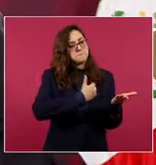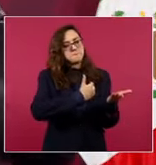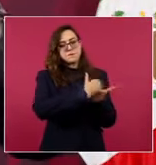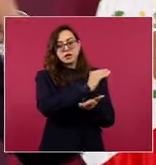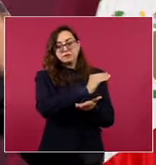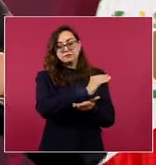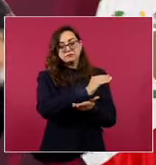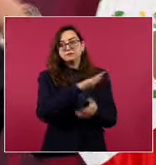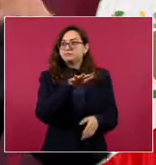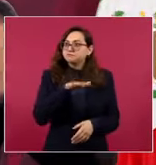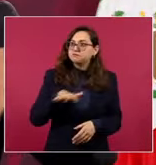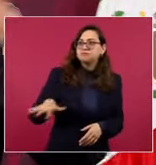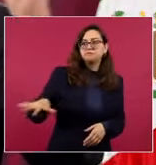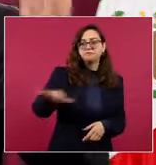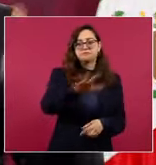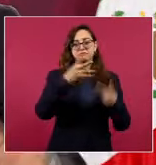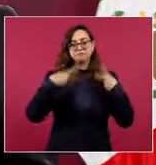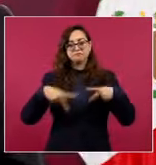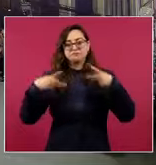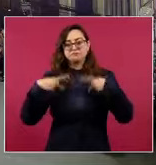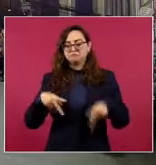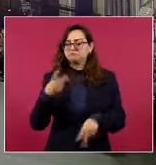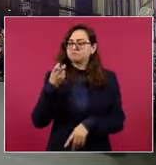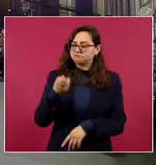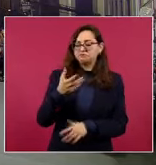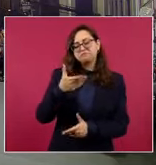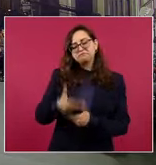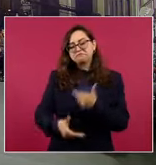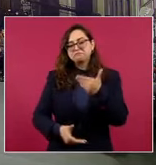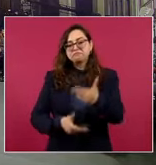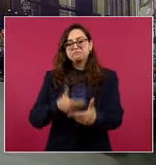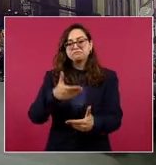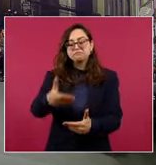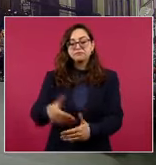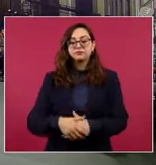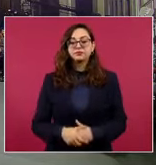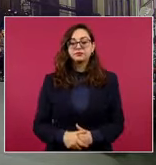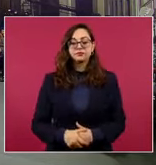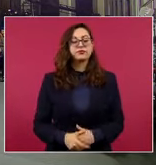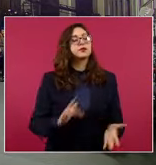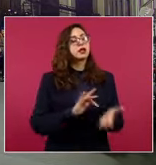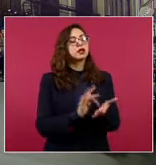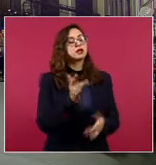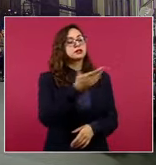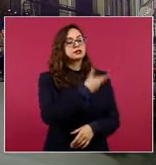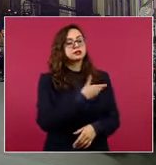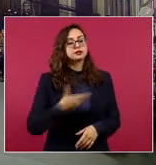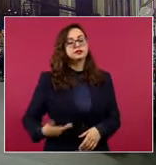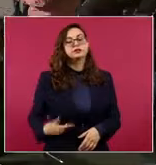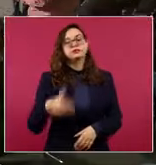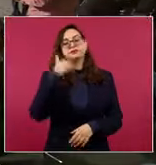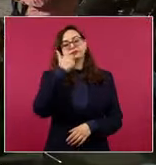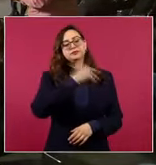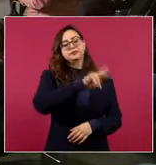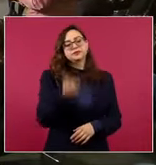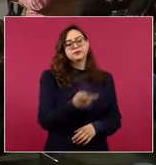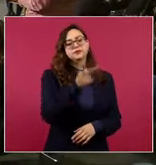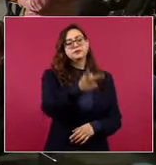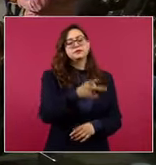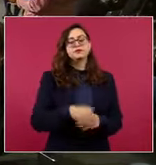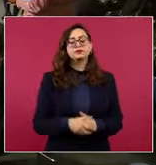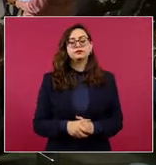Pero bueno, vamos avanzando. Gracias, presidente. Preguntarle también si ya tiene las fechas para